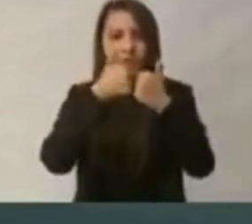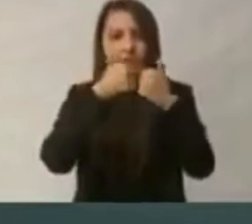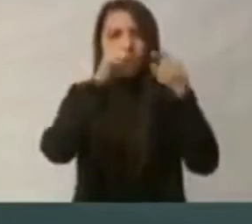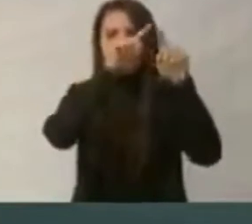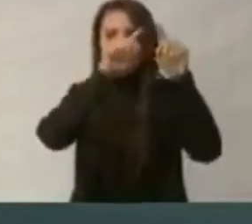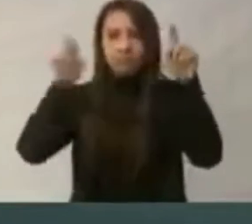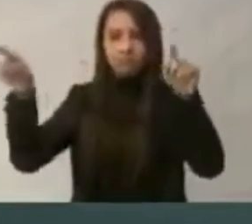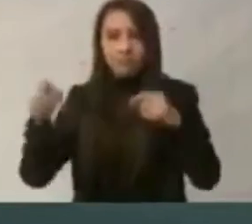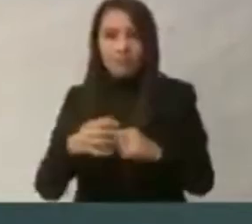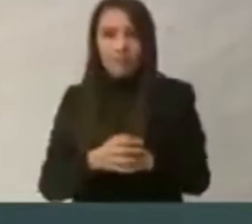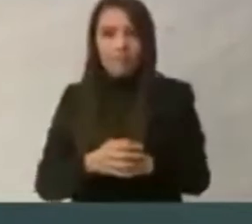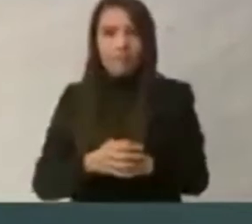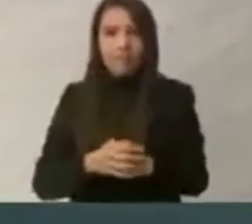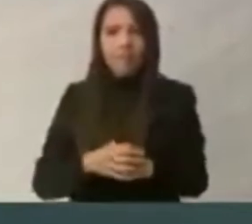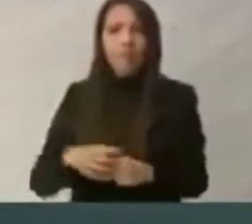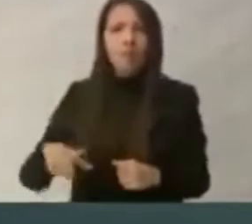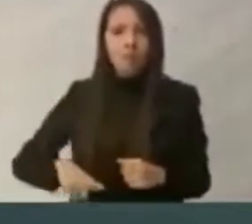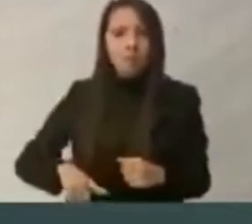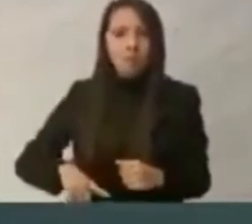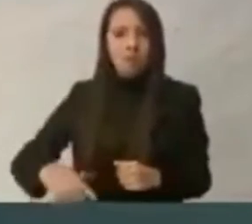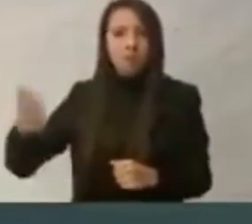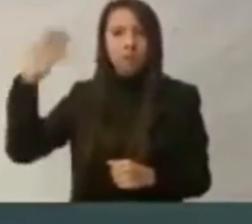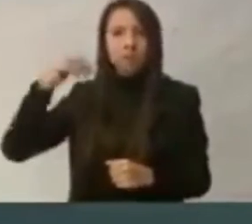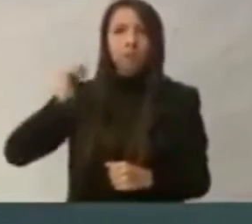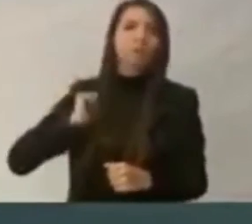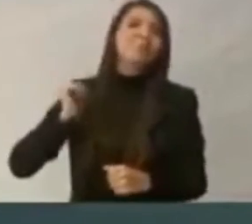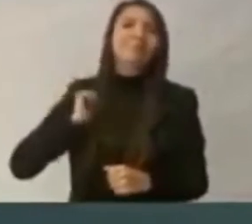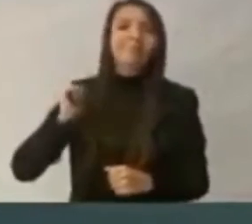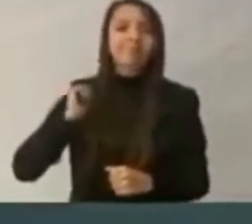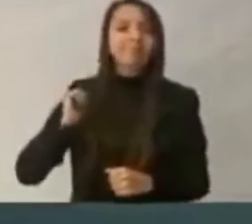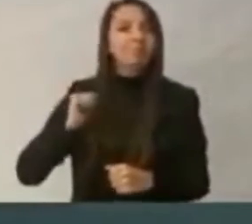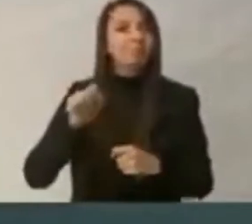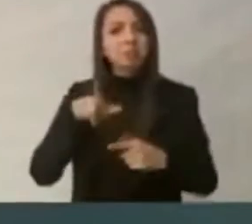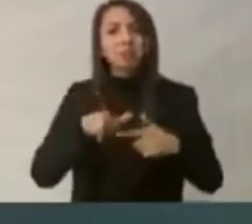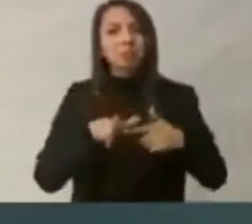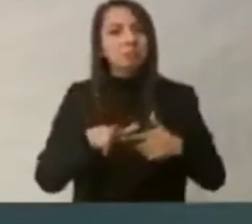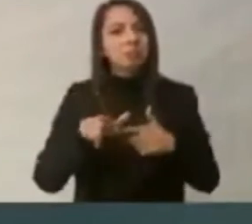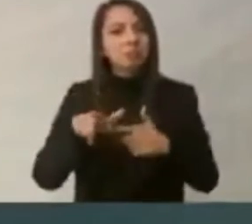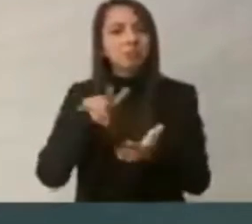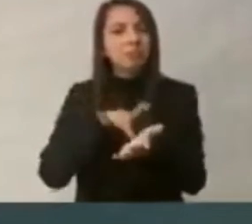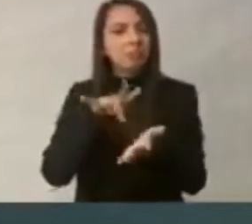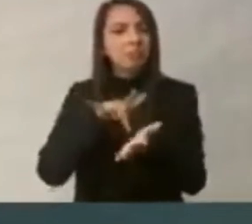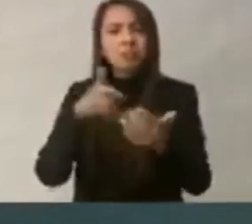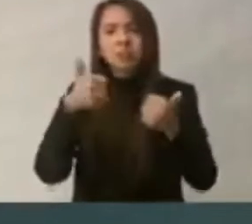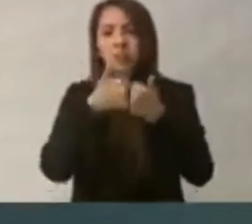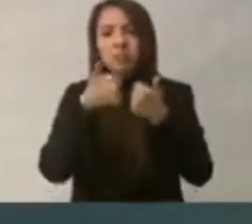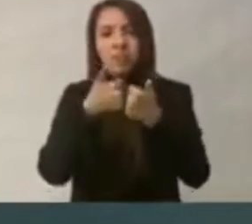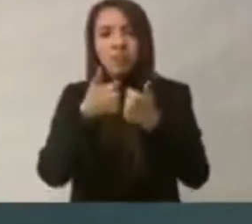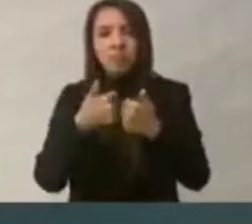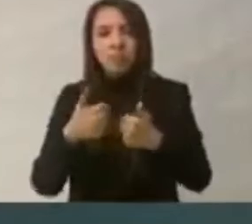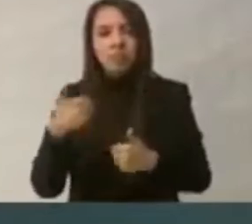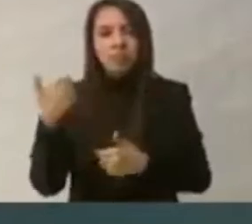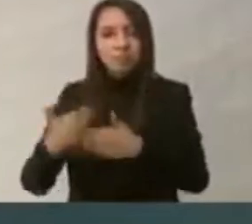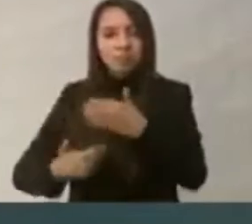gobiernos revolucionarios lo mismo, hasta que con el tratado,